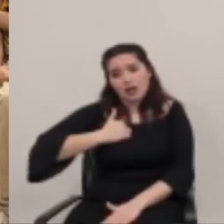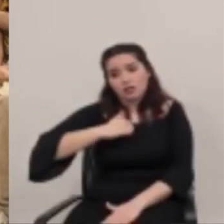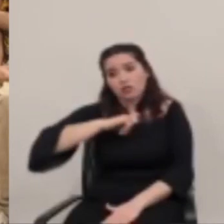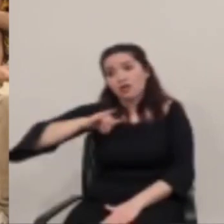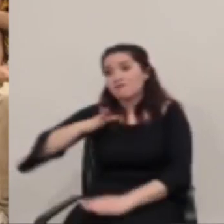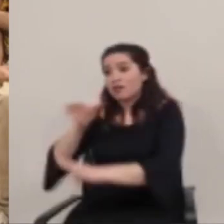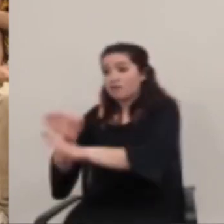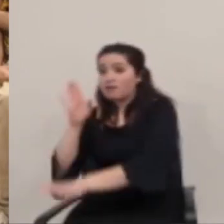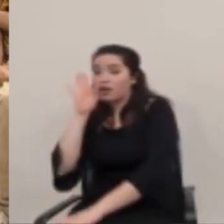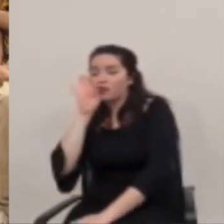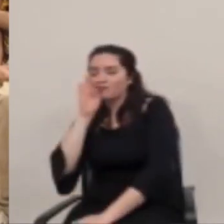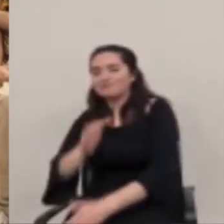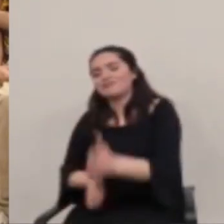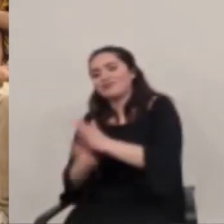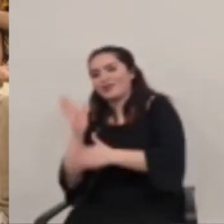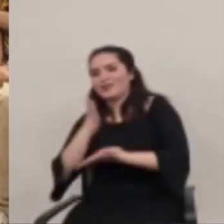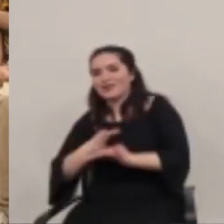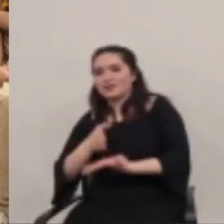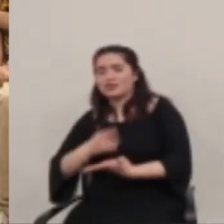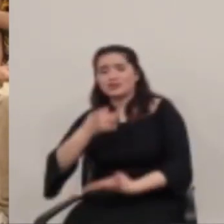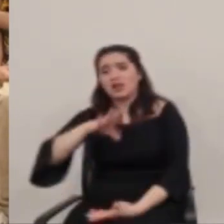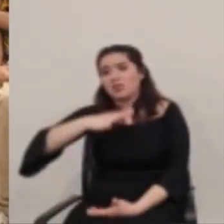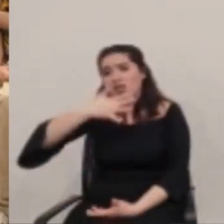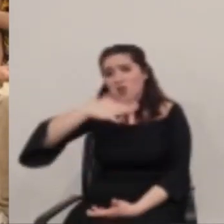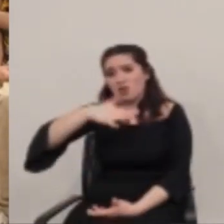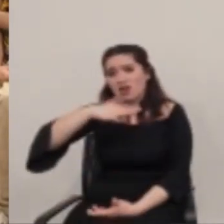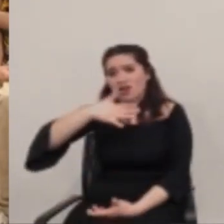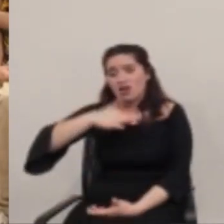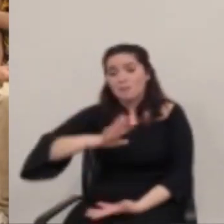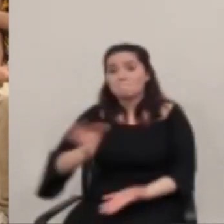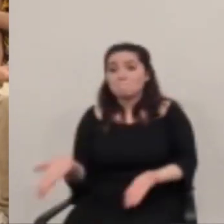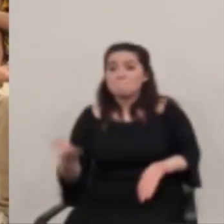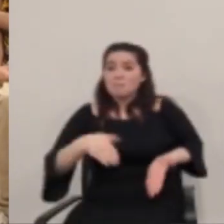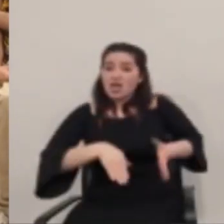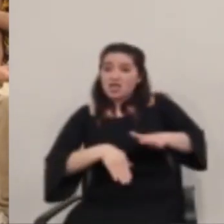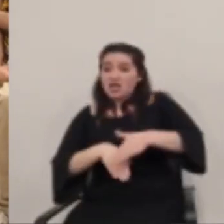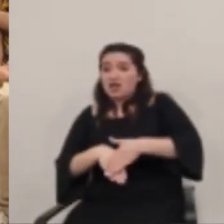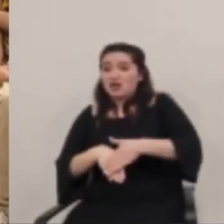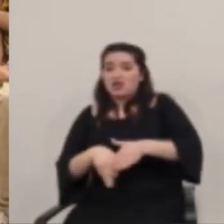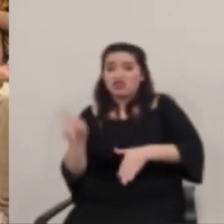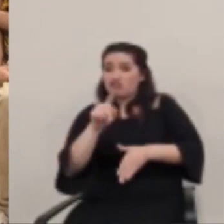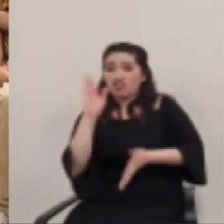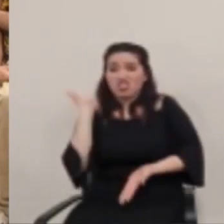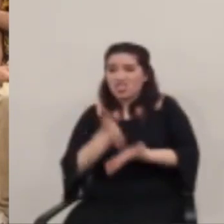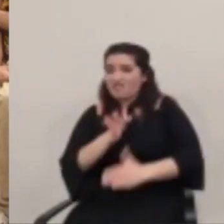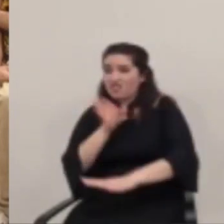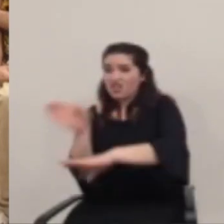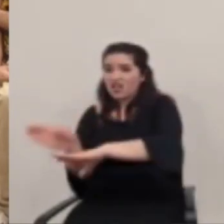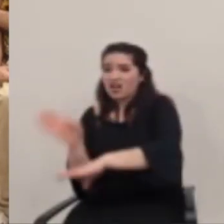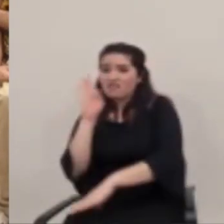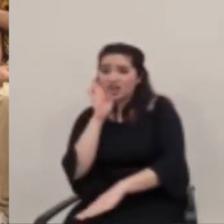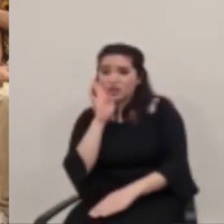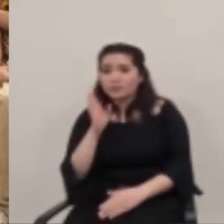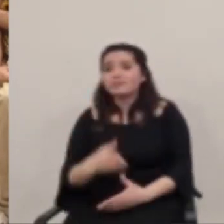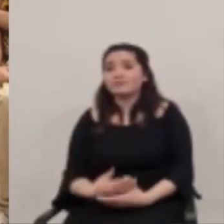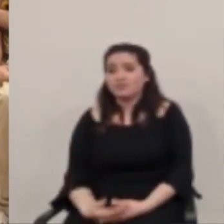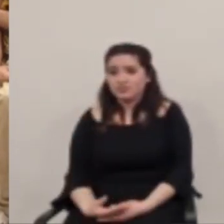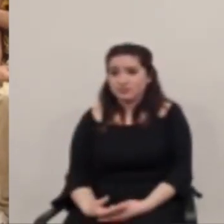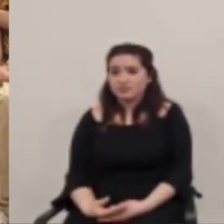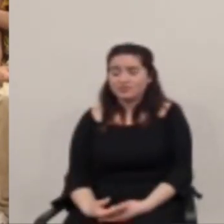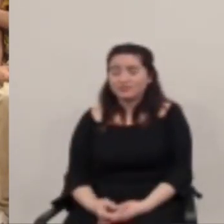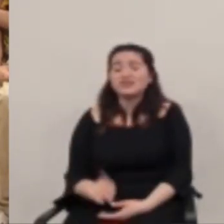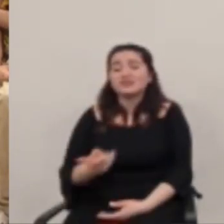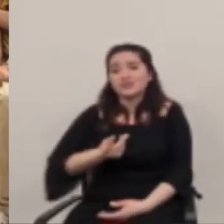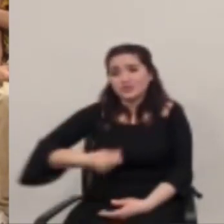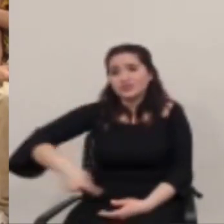colegio, y solo tomaba líquido y usaba pañales para no tener que ir al baño. O sea, de eso estamos